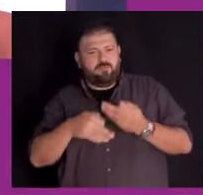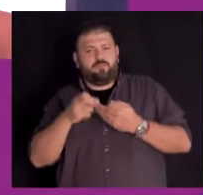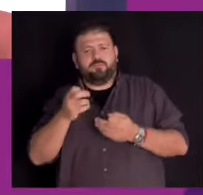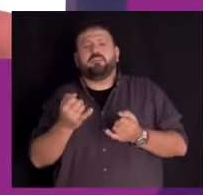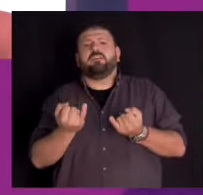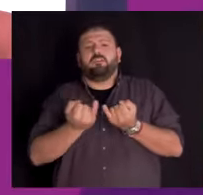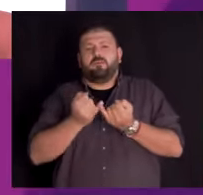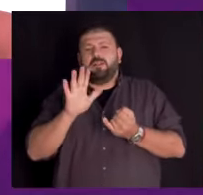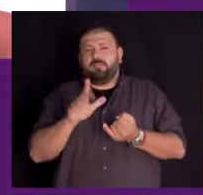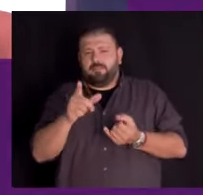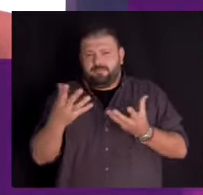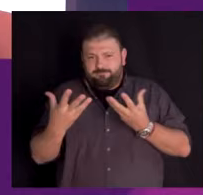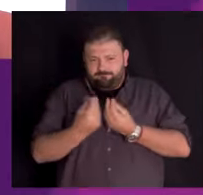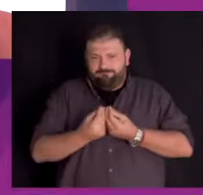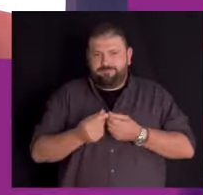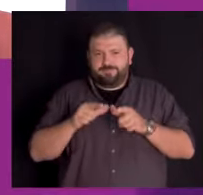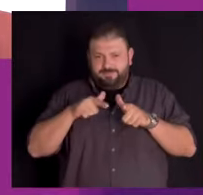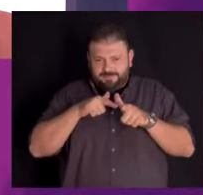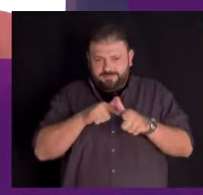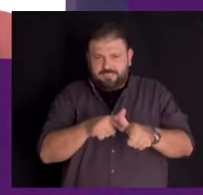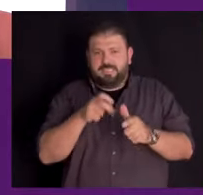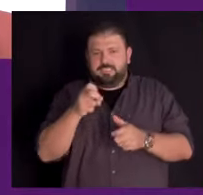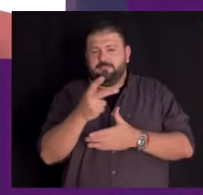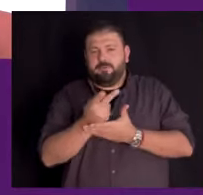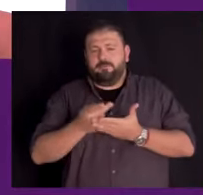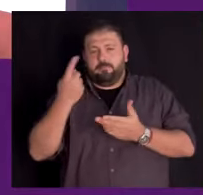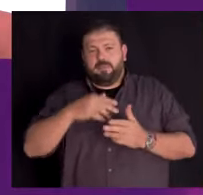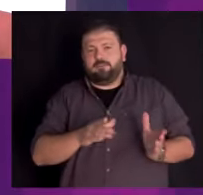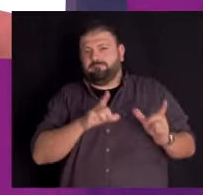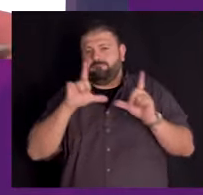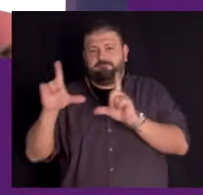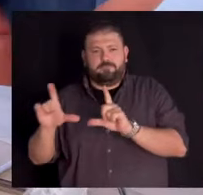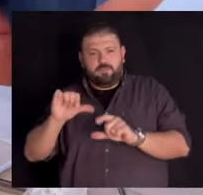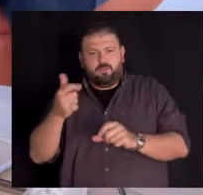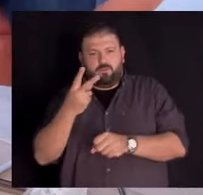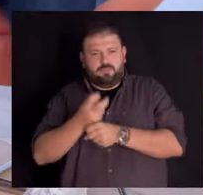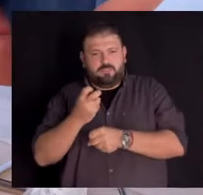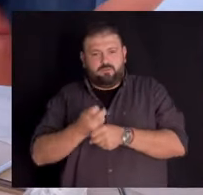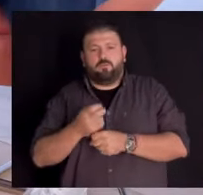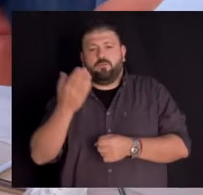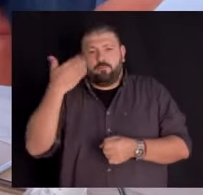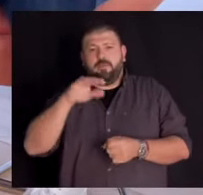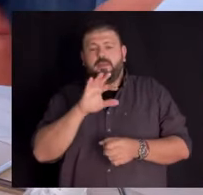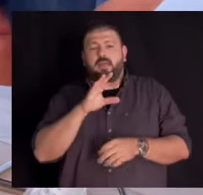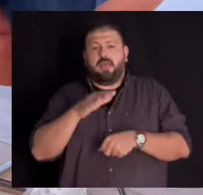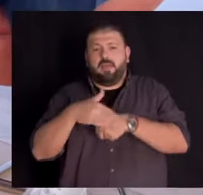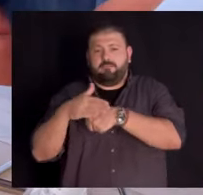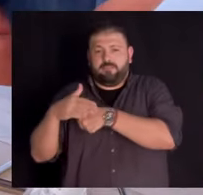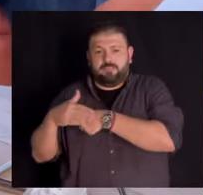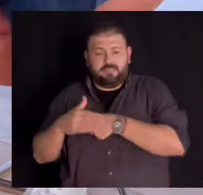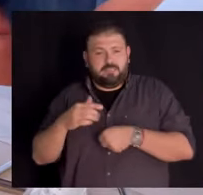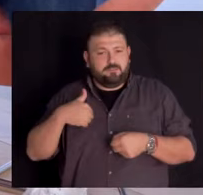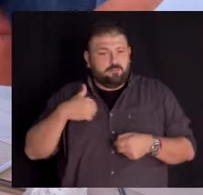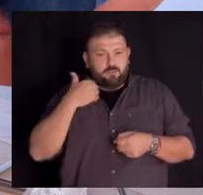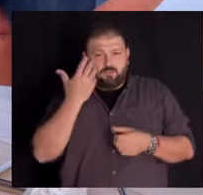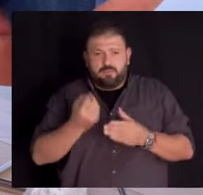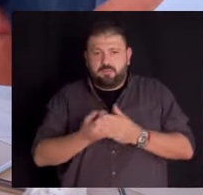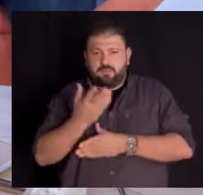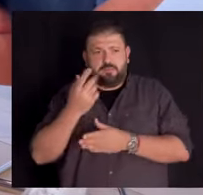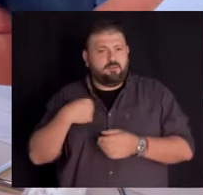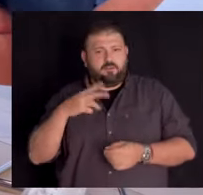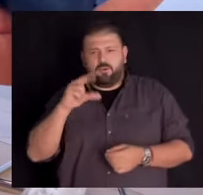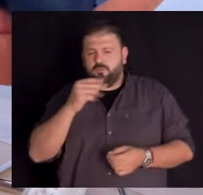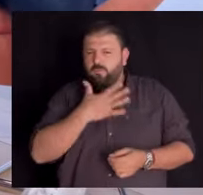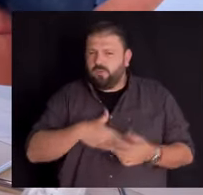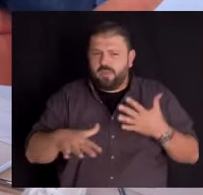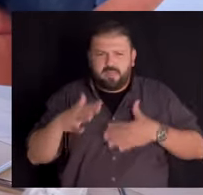con nosotros para seguir en esta segunda parte que va a estar increíble? Bueno, yo aprovecho para recordarles nuevamente, hoy no me voy a cansar de